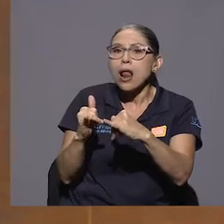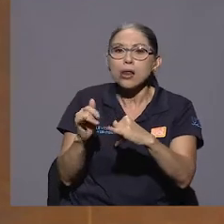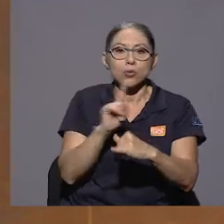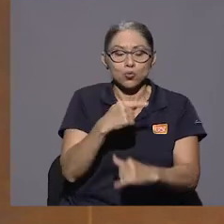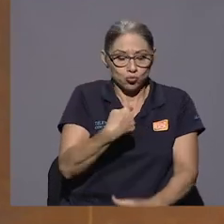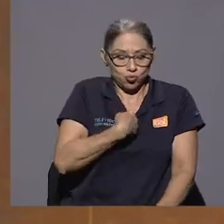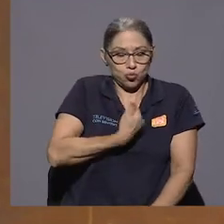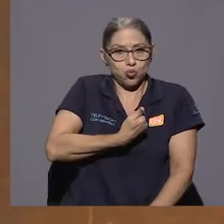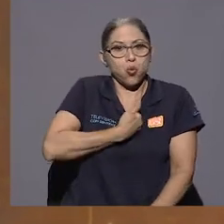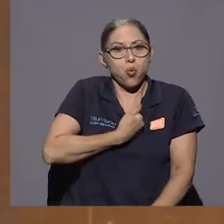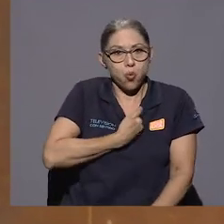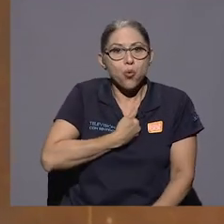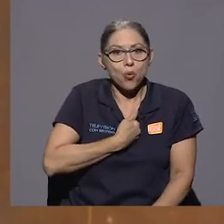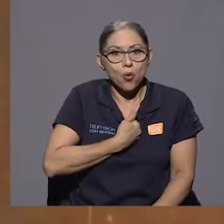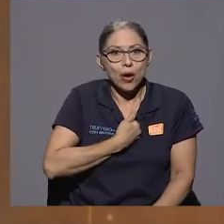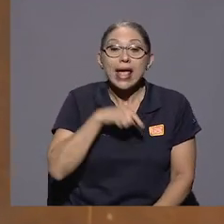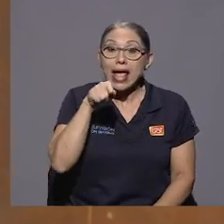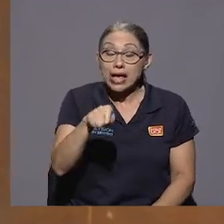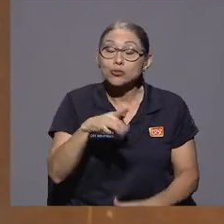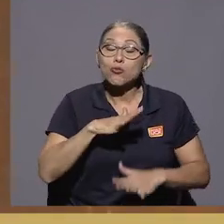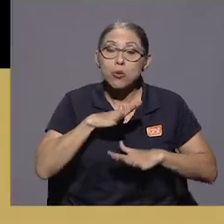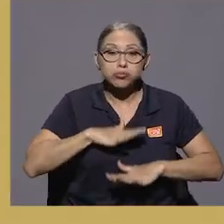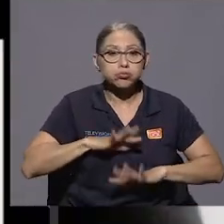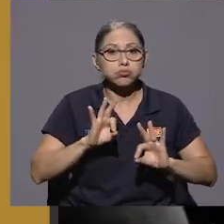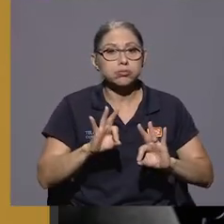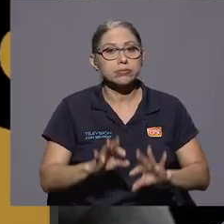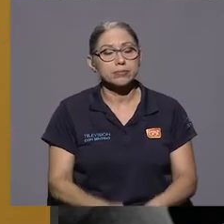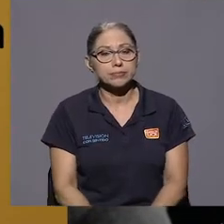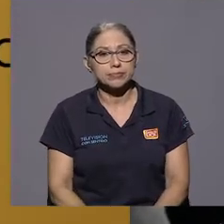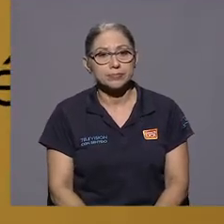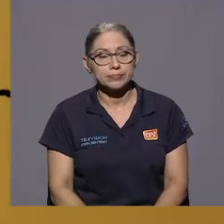como ellos. Sí, y entonces eso fue un gran alivio.